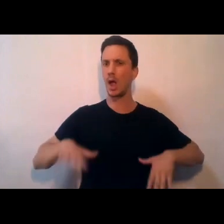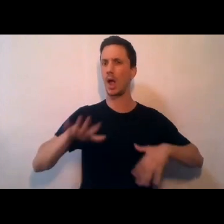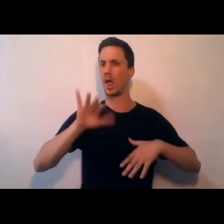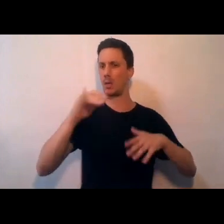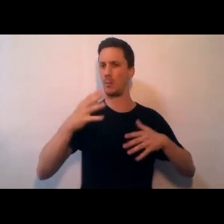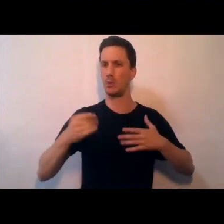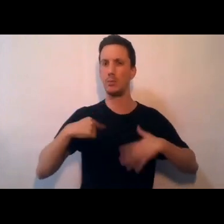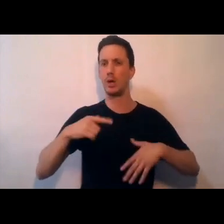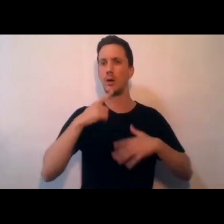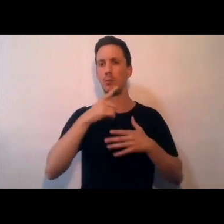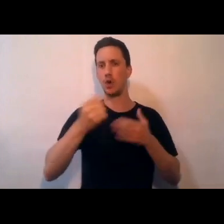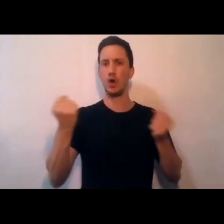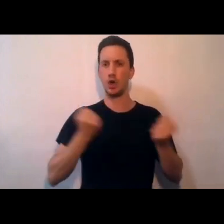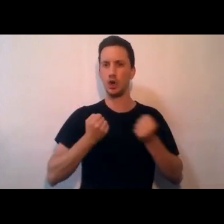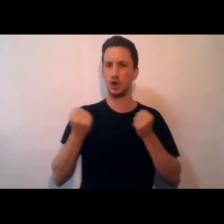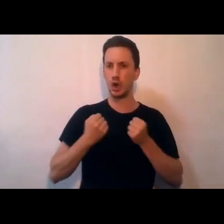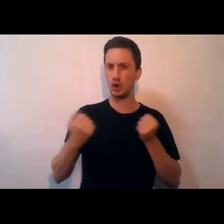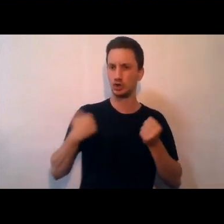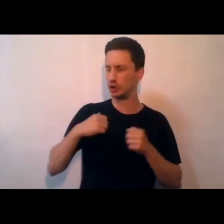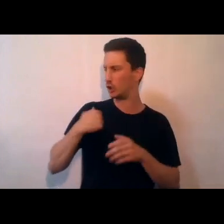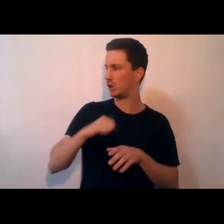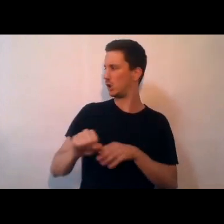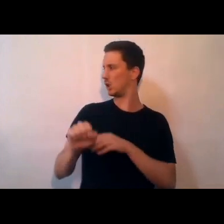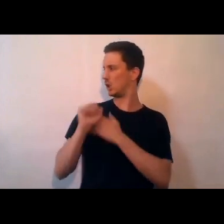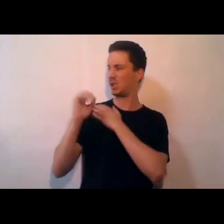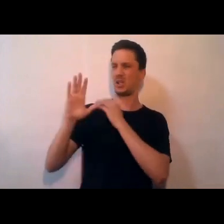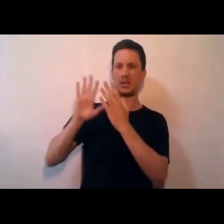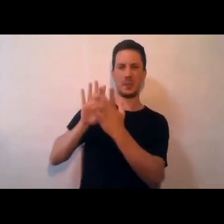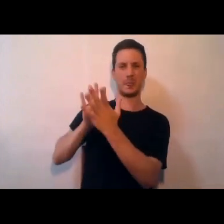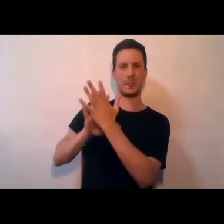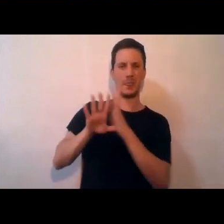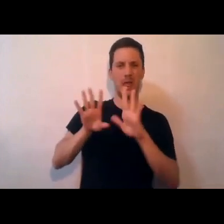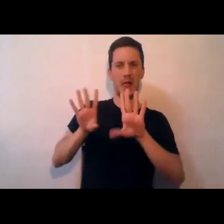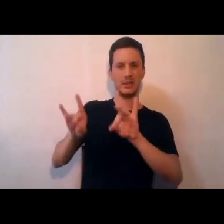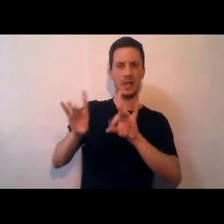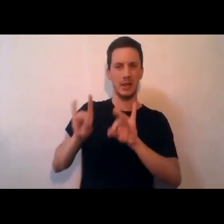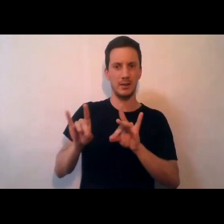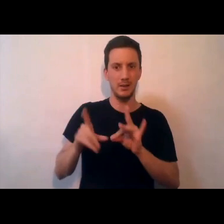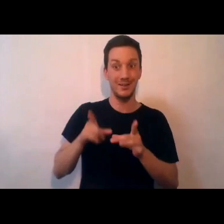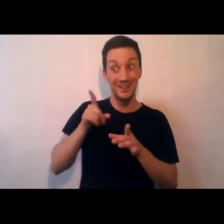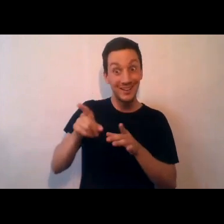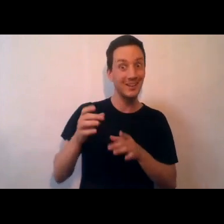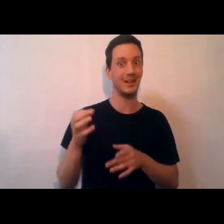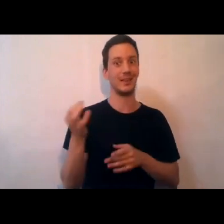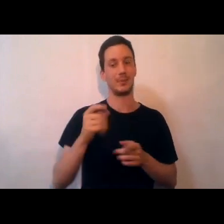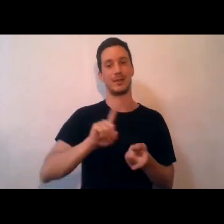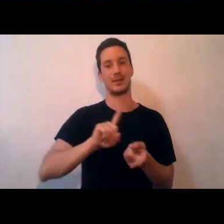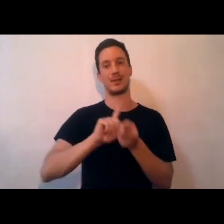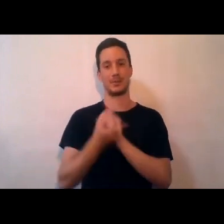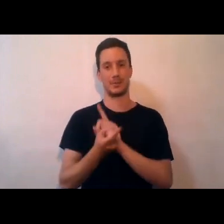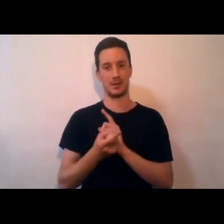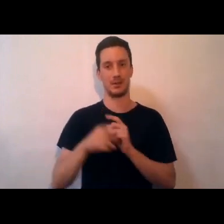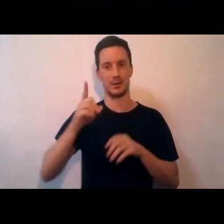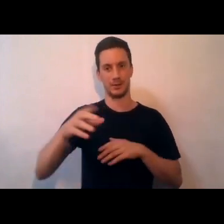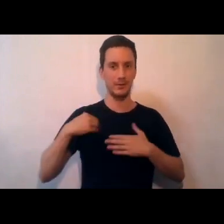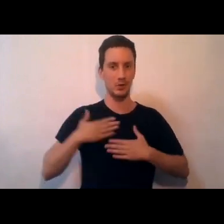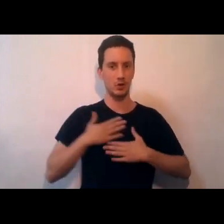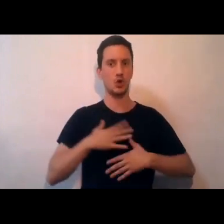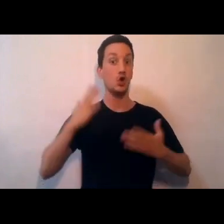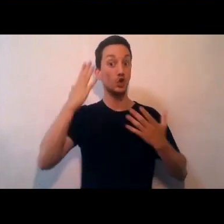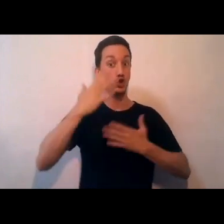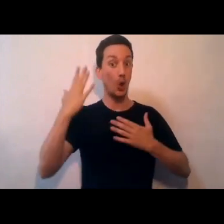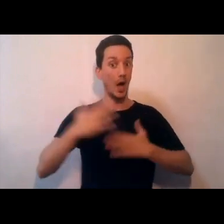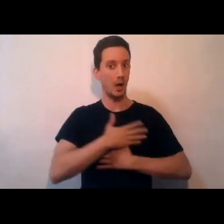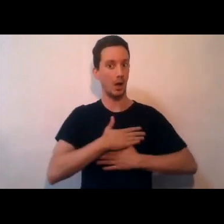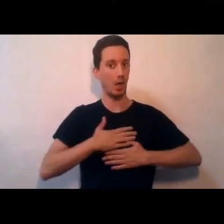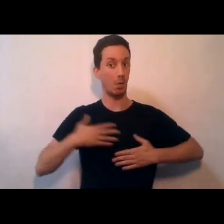coche te lo mancha todo de blanco. Y eso y que también pues desaparecen al frotar con la toalla. Sí que